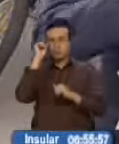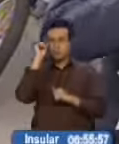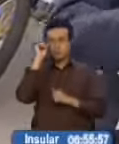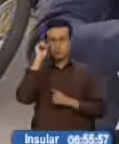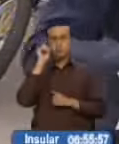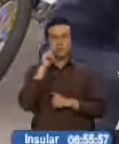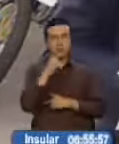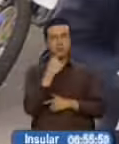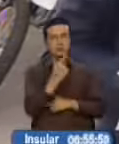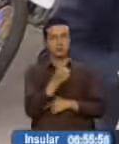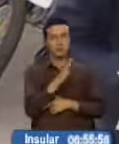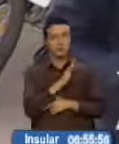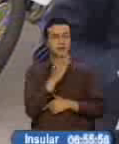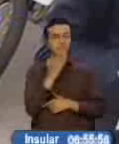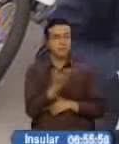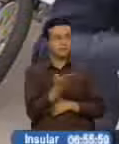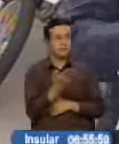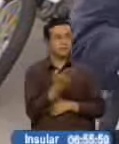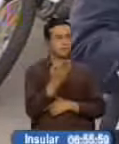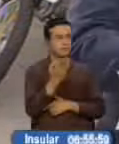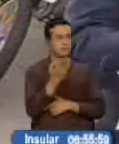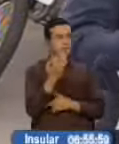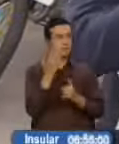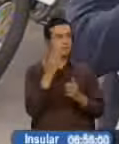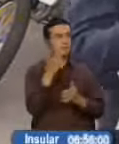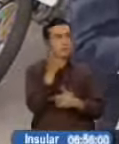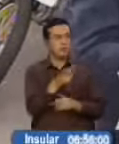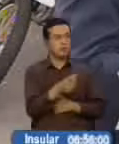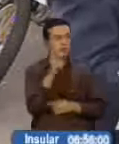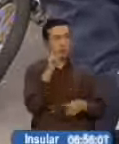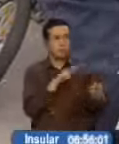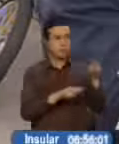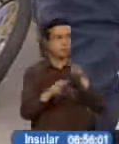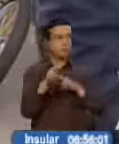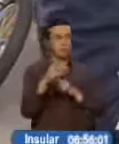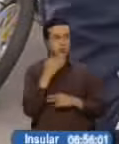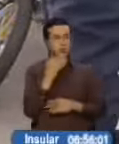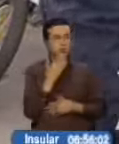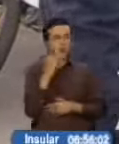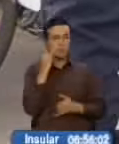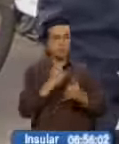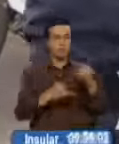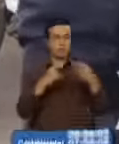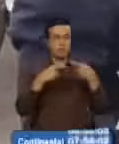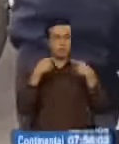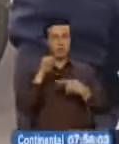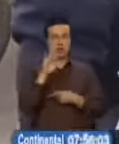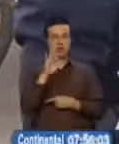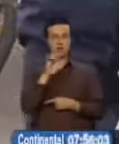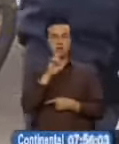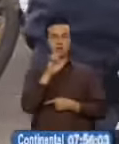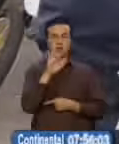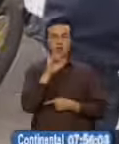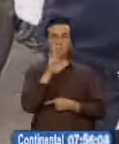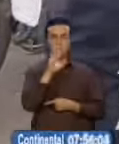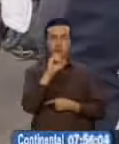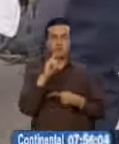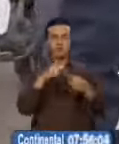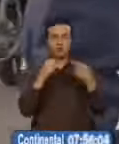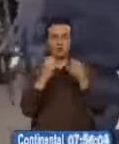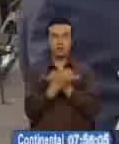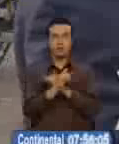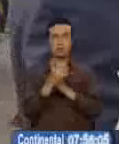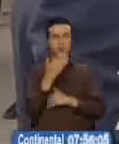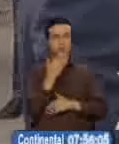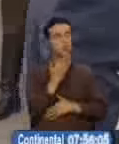la calificación que le damos al estratega que el día de hoy va a analizar cómo se perfila la final del Atlético Nacional frente al Independiente aquí en este